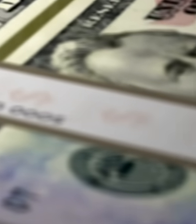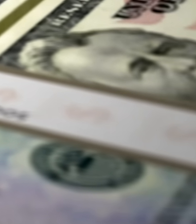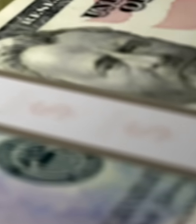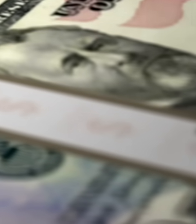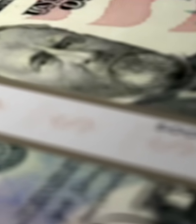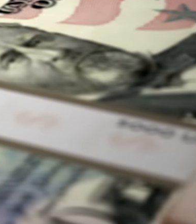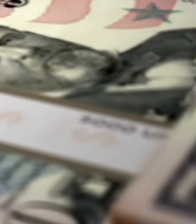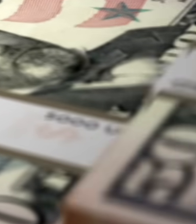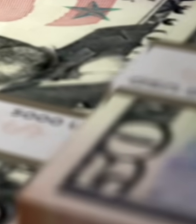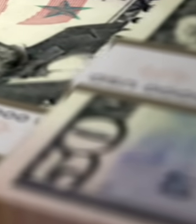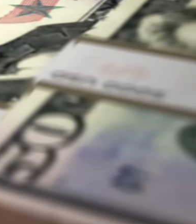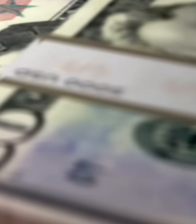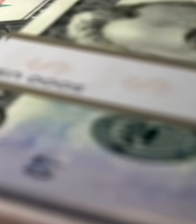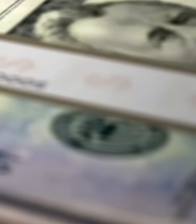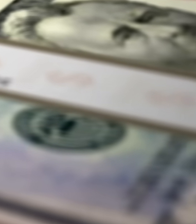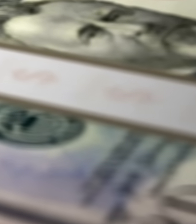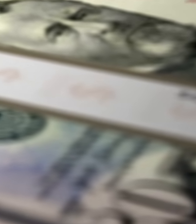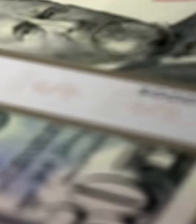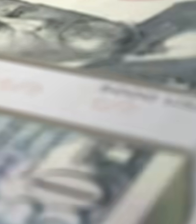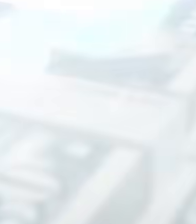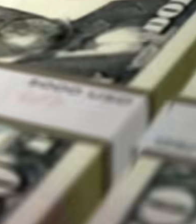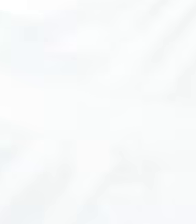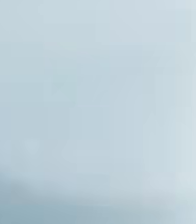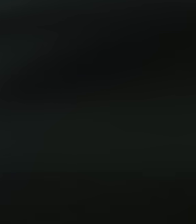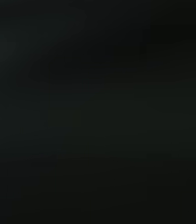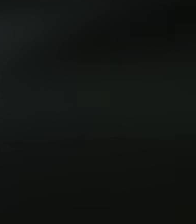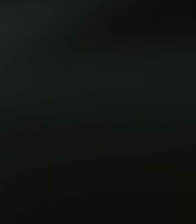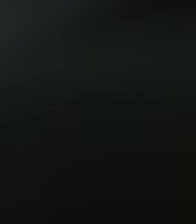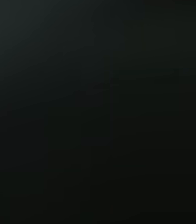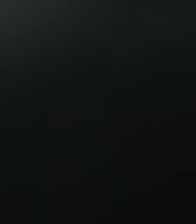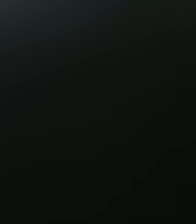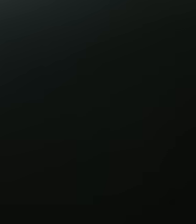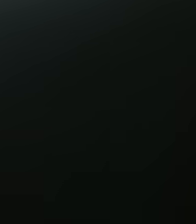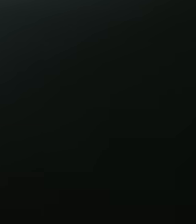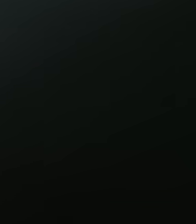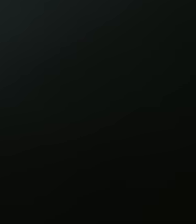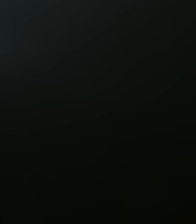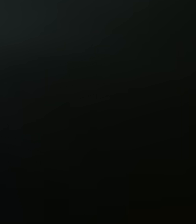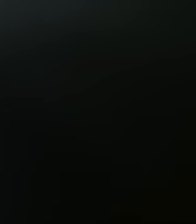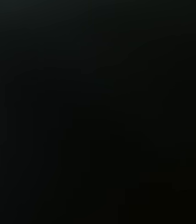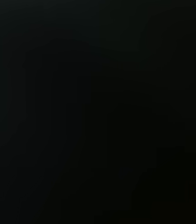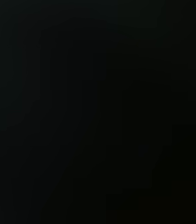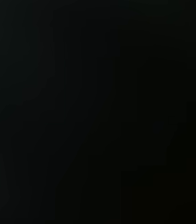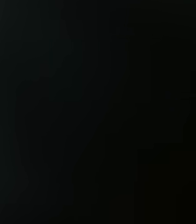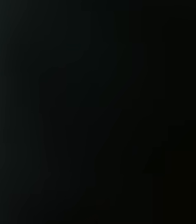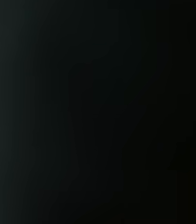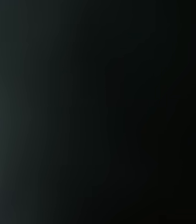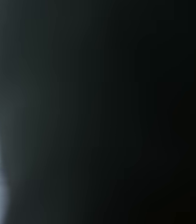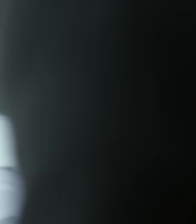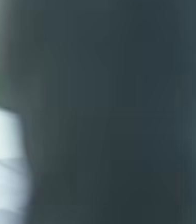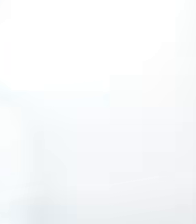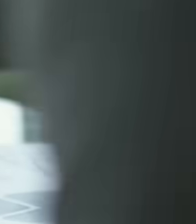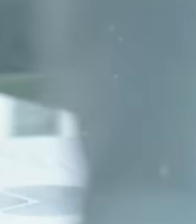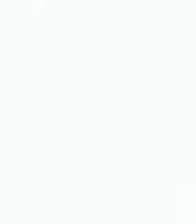$2.488 millones al gobierno mexicano por su participación en un esquema de contratos ilegales con el gobierno